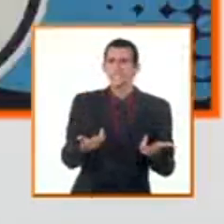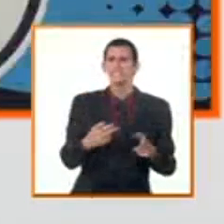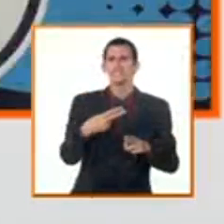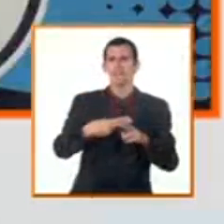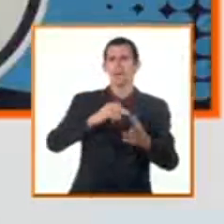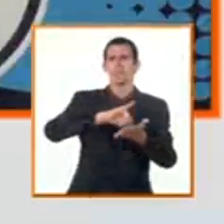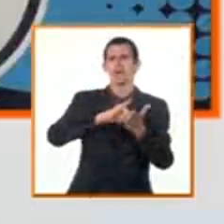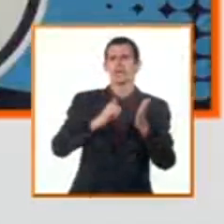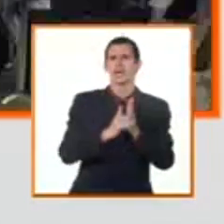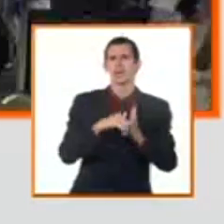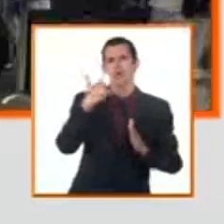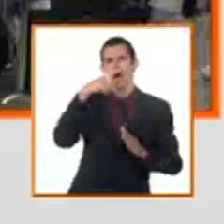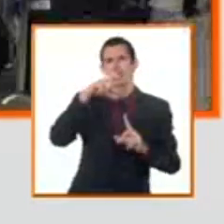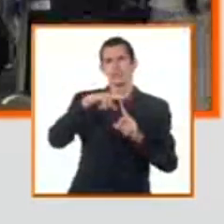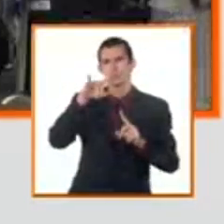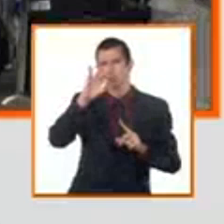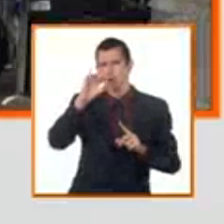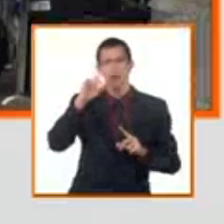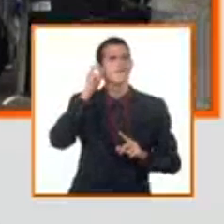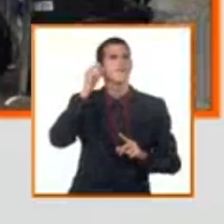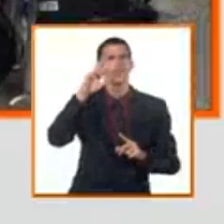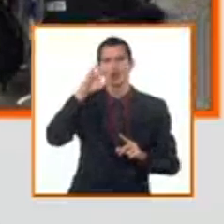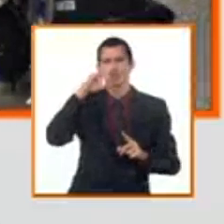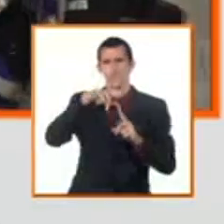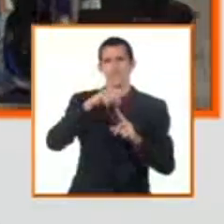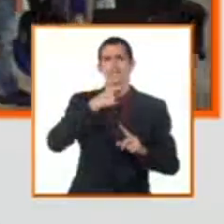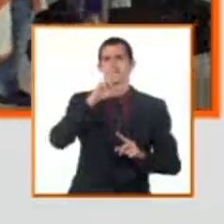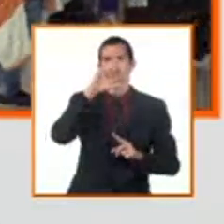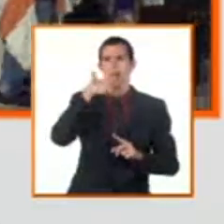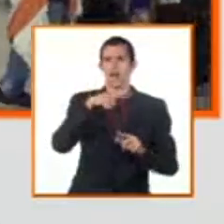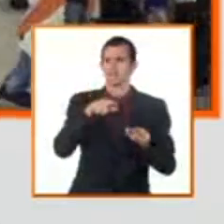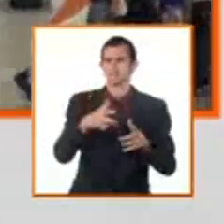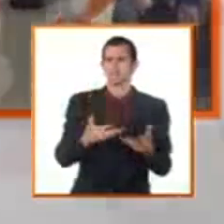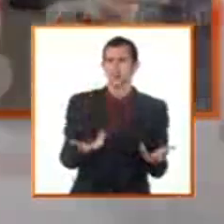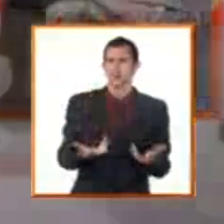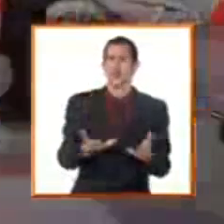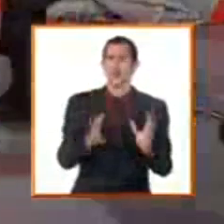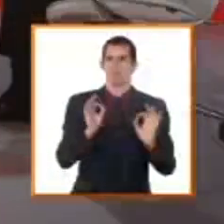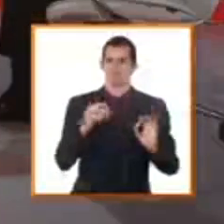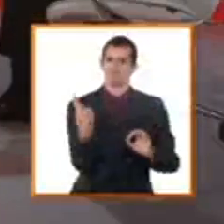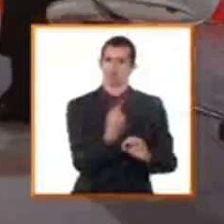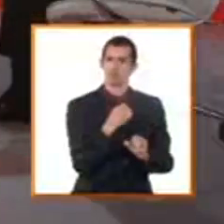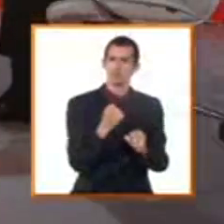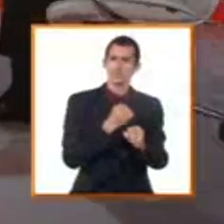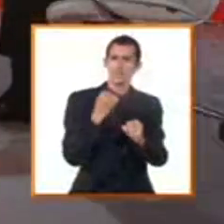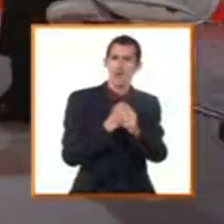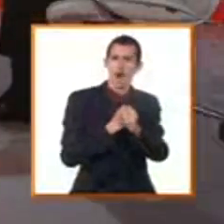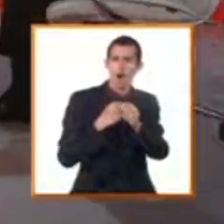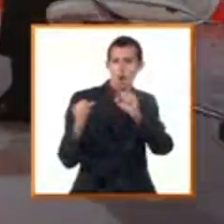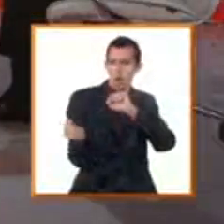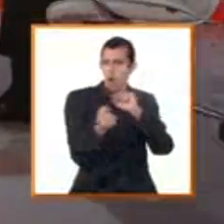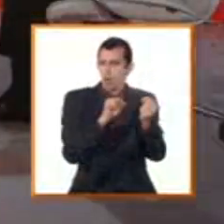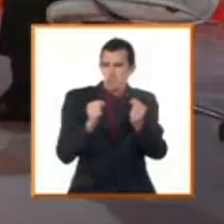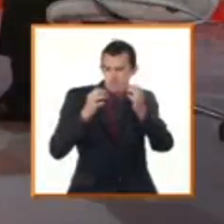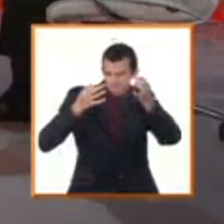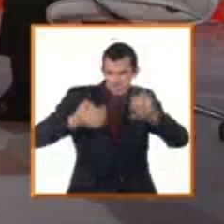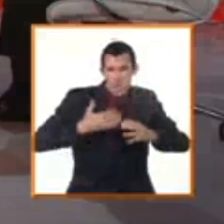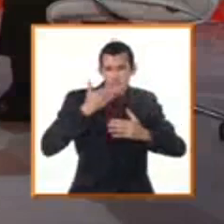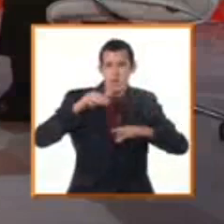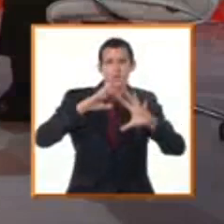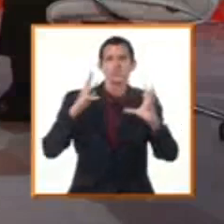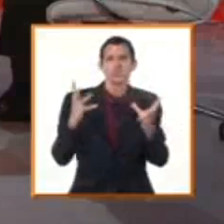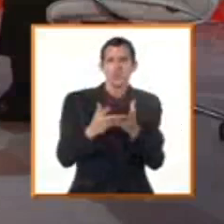control y de enfrentamiento que mundial, se realiza en este aeropuerto, y sobre todo enviar un mensaje fuerte y claro, como decimos nosotros, a